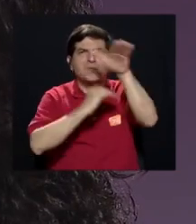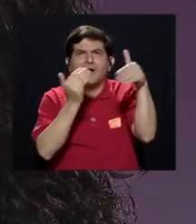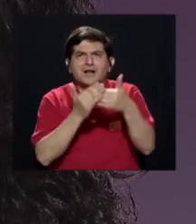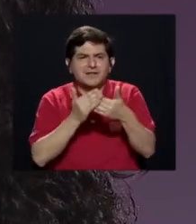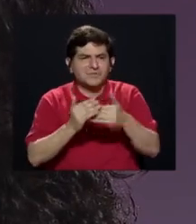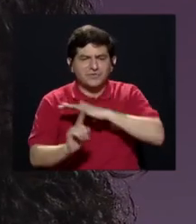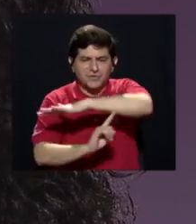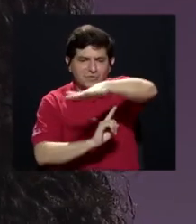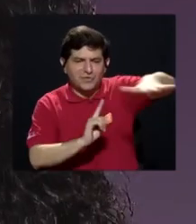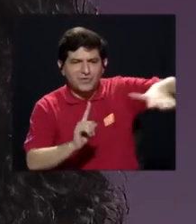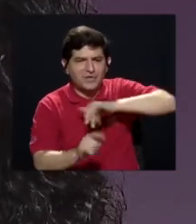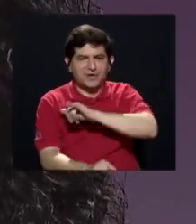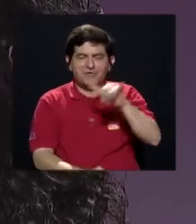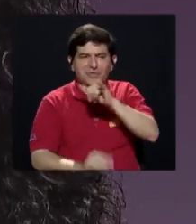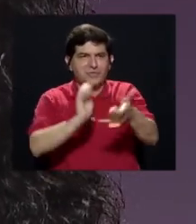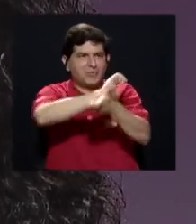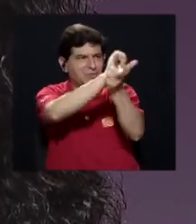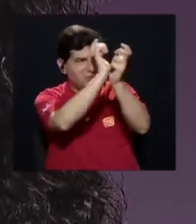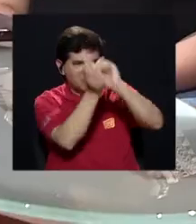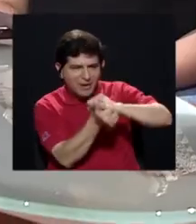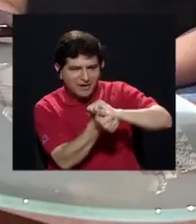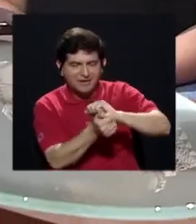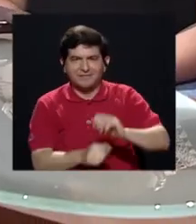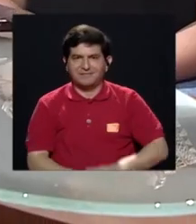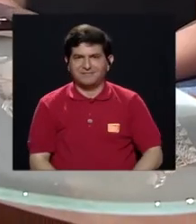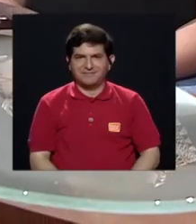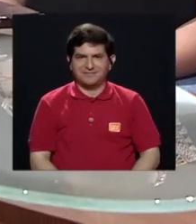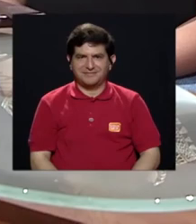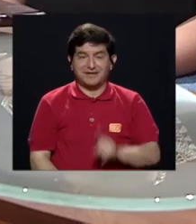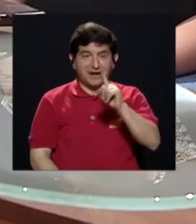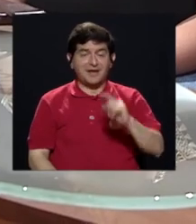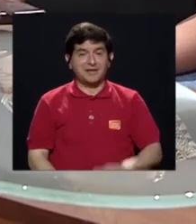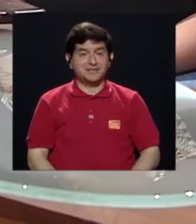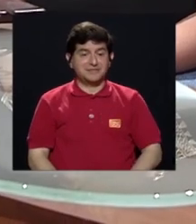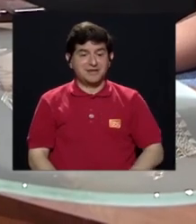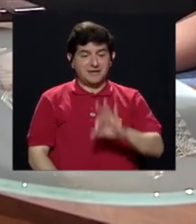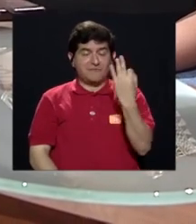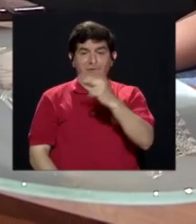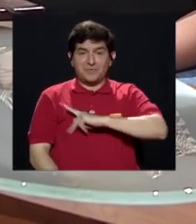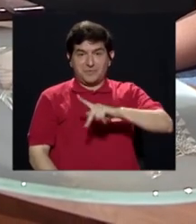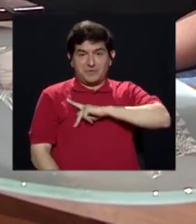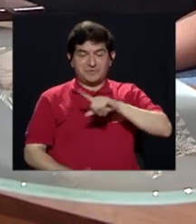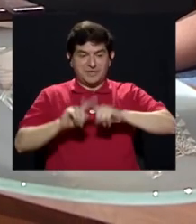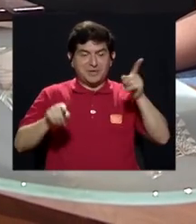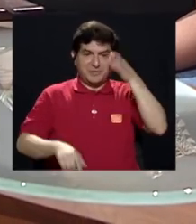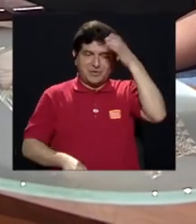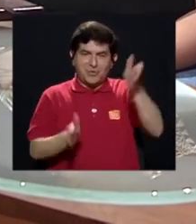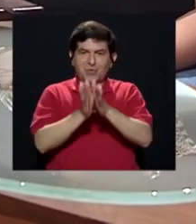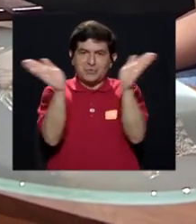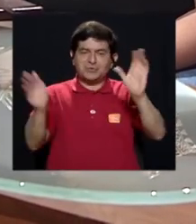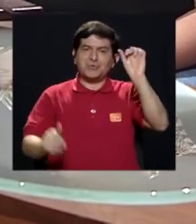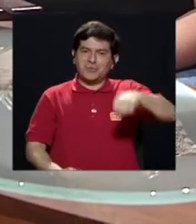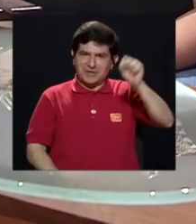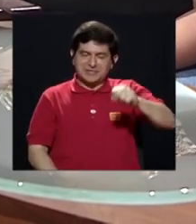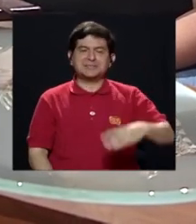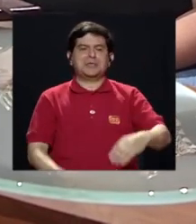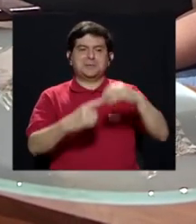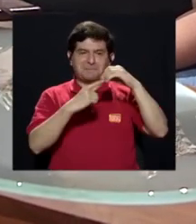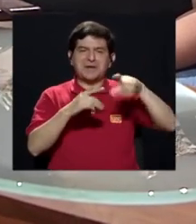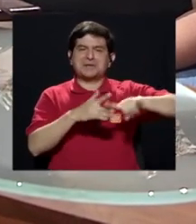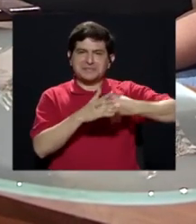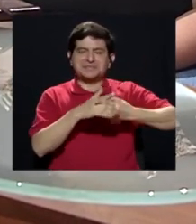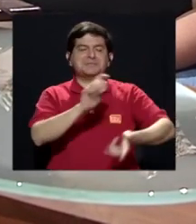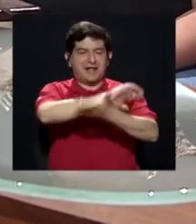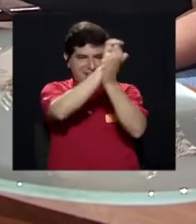los que hay alrededor, claro, ¿verdad? Entonces, de eso desde un nivel muy personal, pero la cultura en general sí pienso que es la principal herramienta